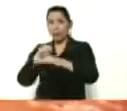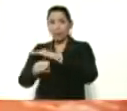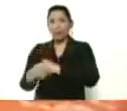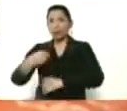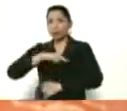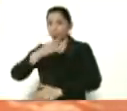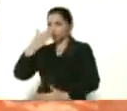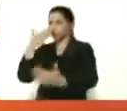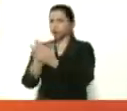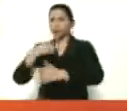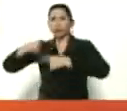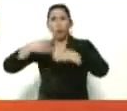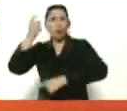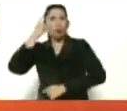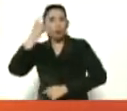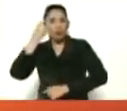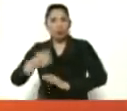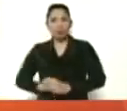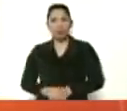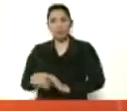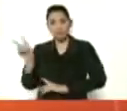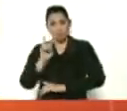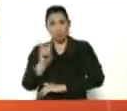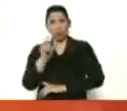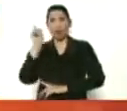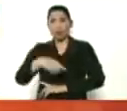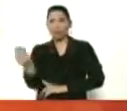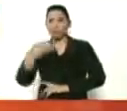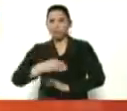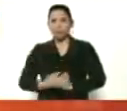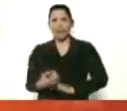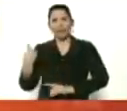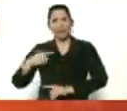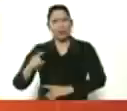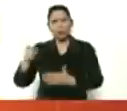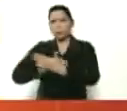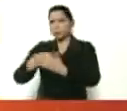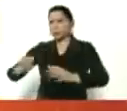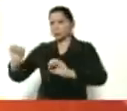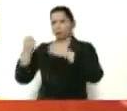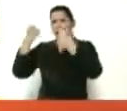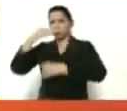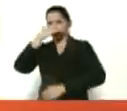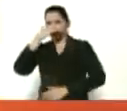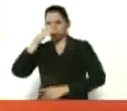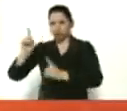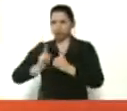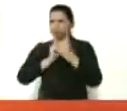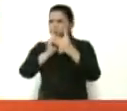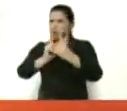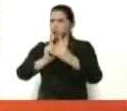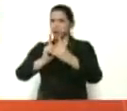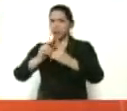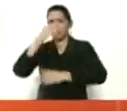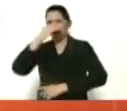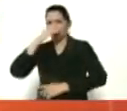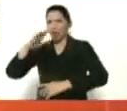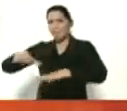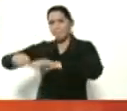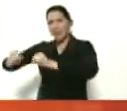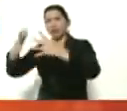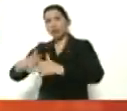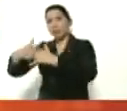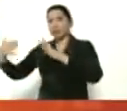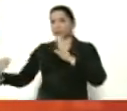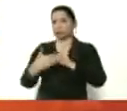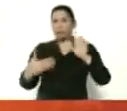enfrentando todos los días. En Venezuela además tenemos unas sanciones criminales, una persecución criminal del imperio norteamericano que tenemos